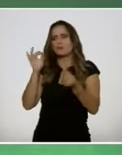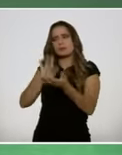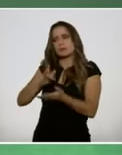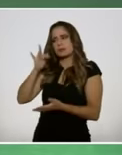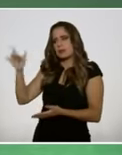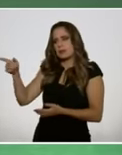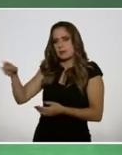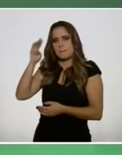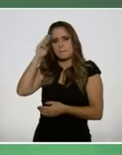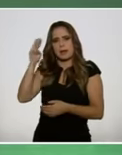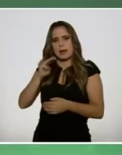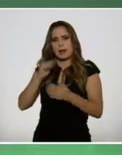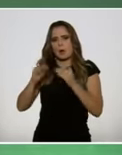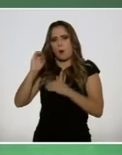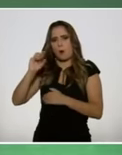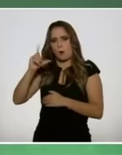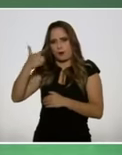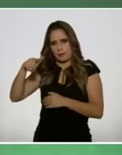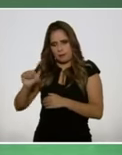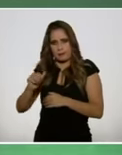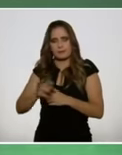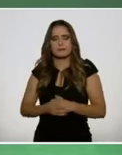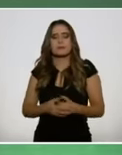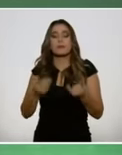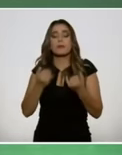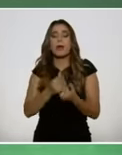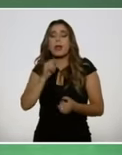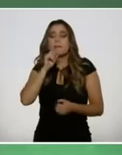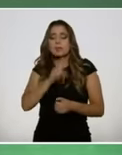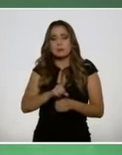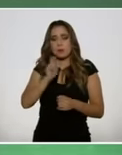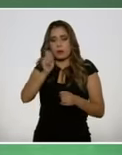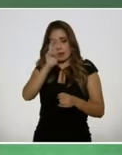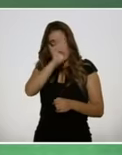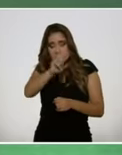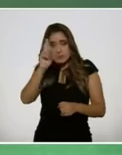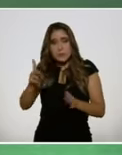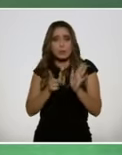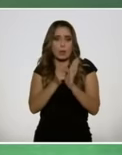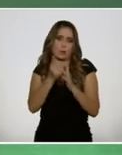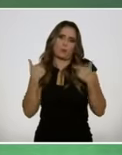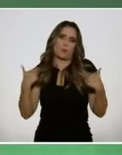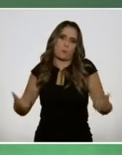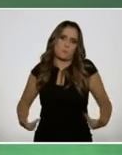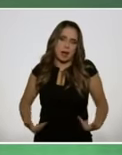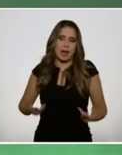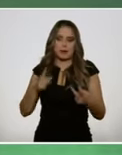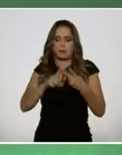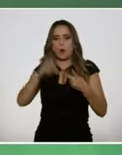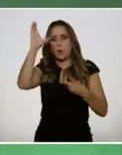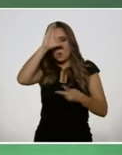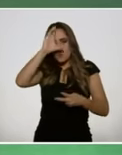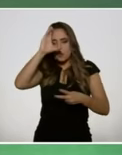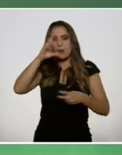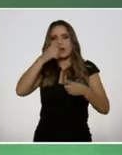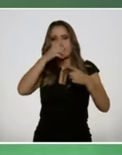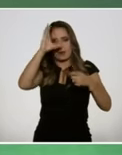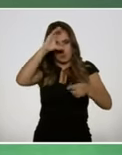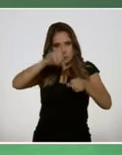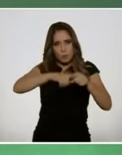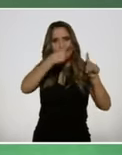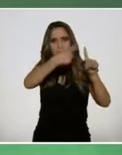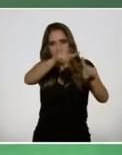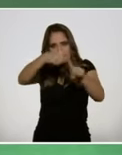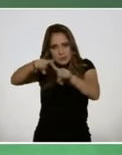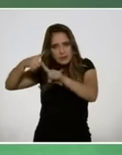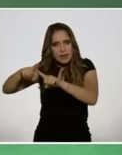maestra Olga. Y también está lo de los respeto a los derechos humanos, la interculturalidad, como comentaban precisamente